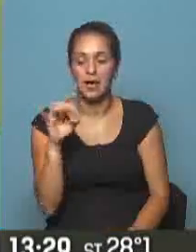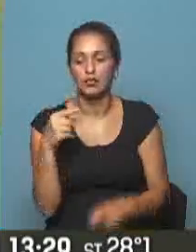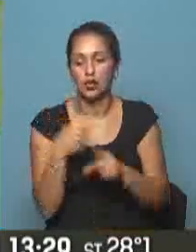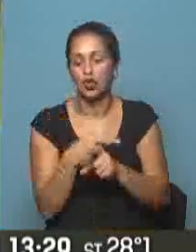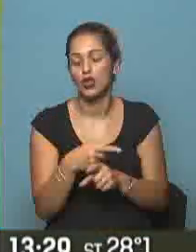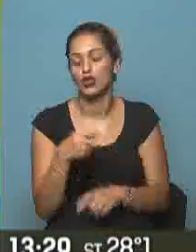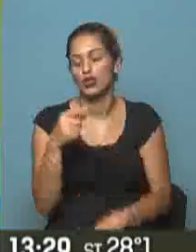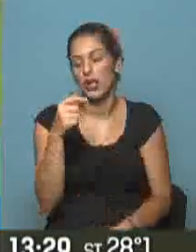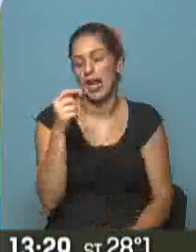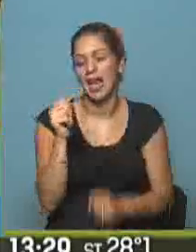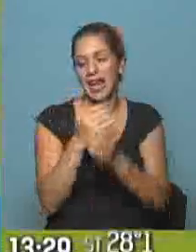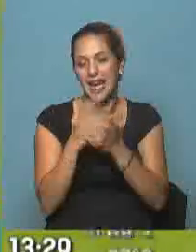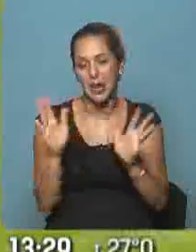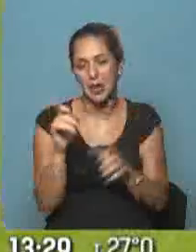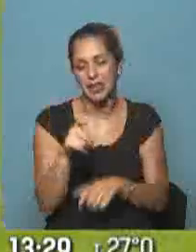Libertad de Paraguay.